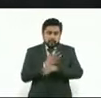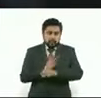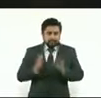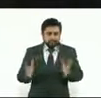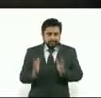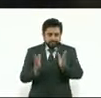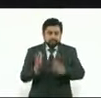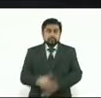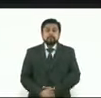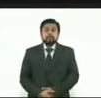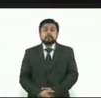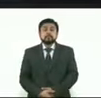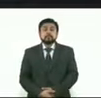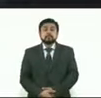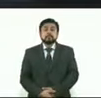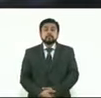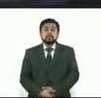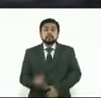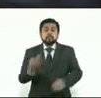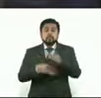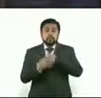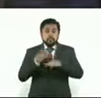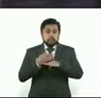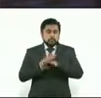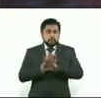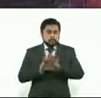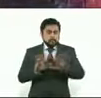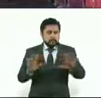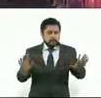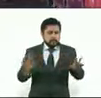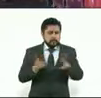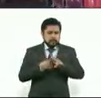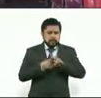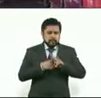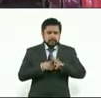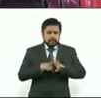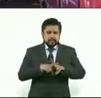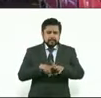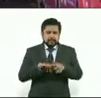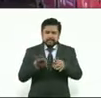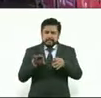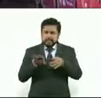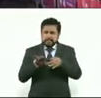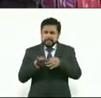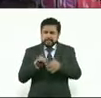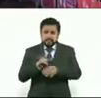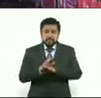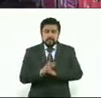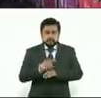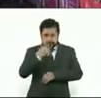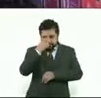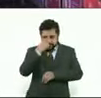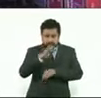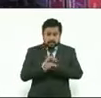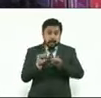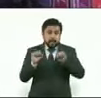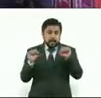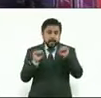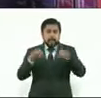Amigos nuestros, pues ya vamos a iniciar poco a poco con todo lo que tiene que ver con el arranque de nuestro